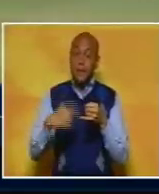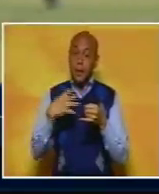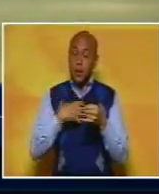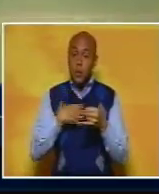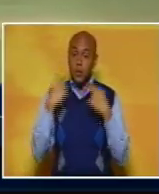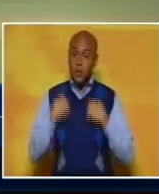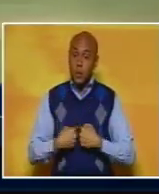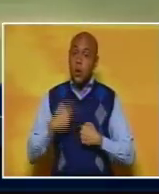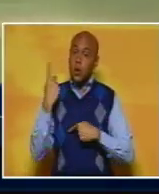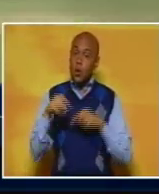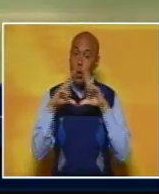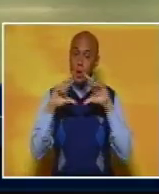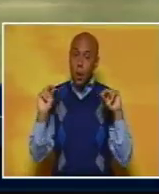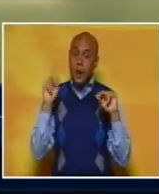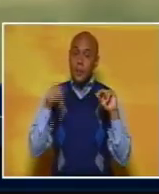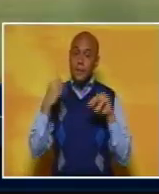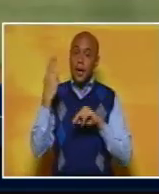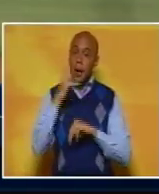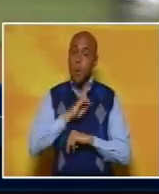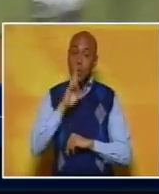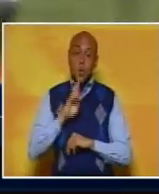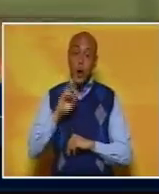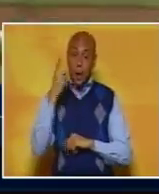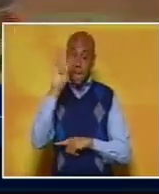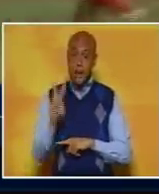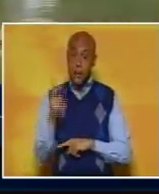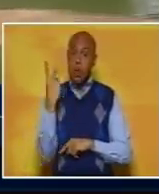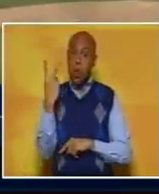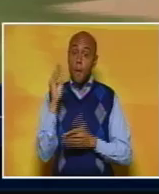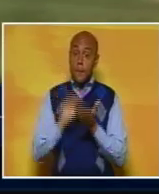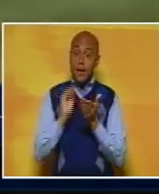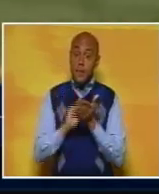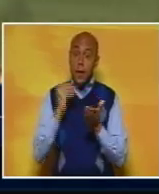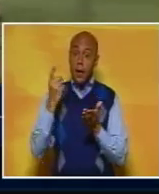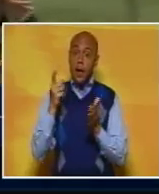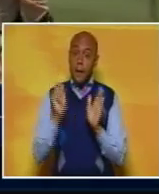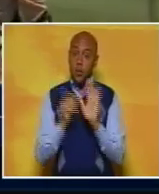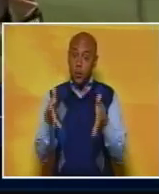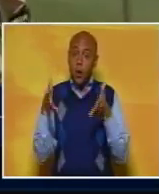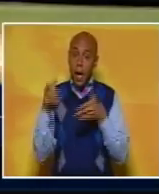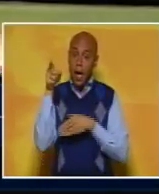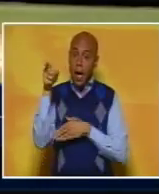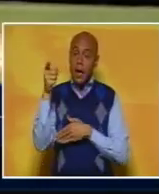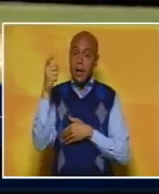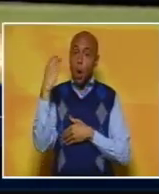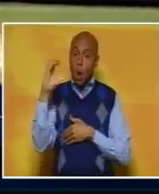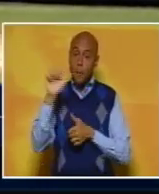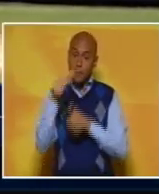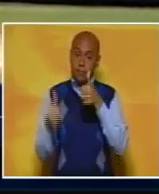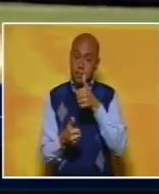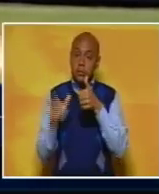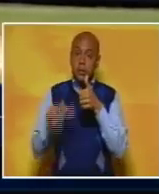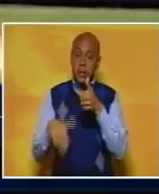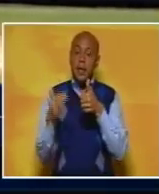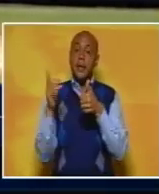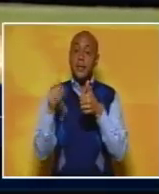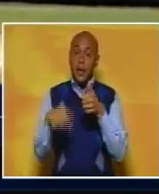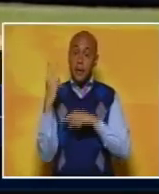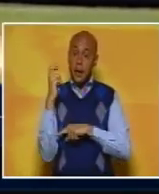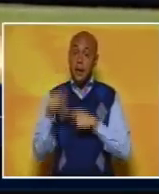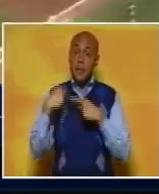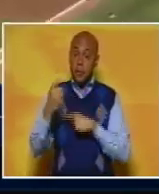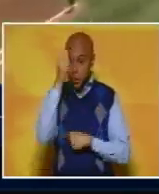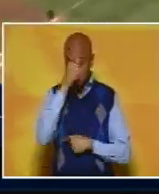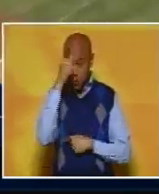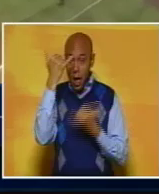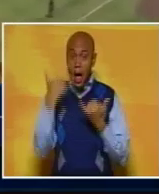realizado en Nicaragua y Honduras. Venezuela superó en 2 ocasiones a Colombia, primero en la superronda el viernes y el domingo por el tercer puesto.